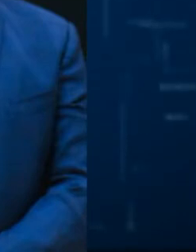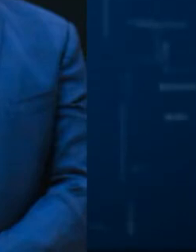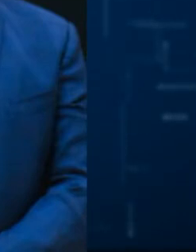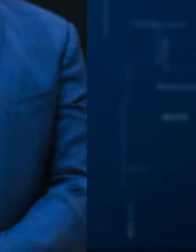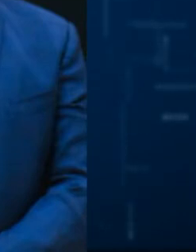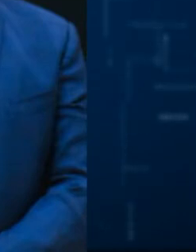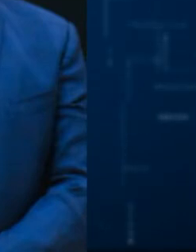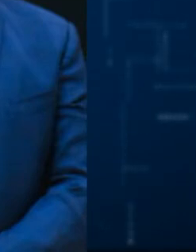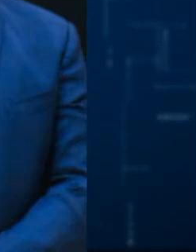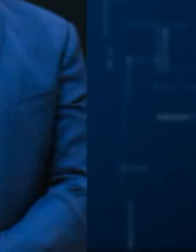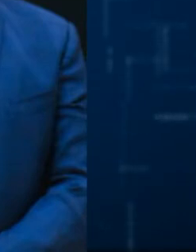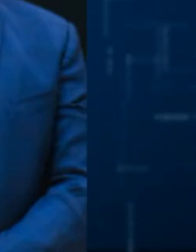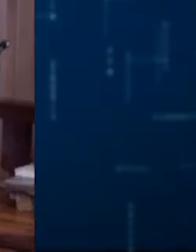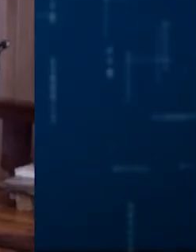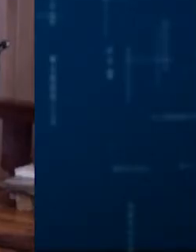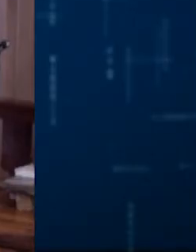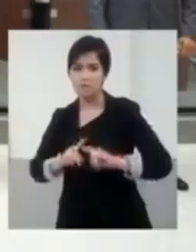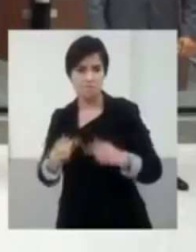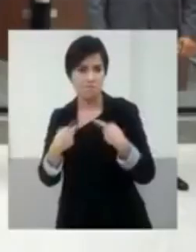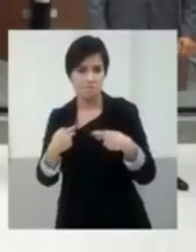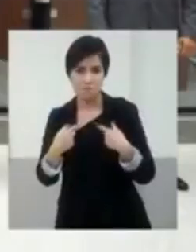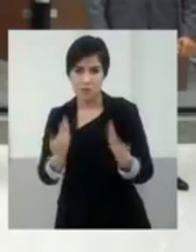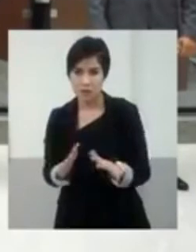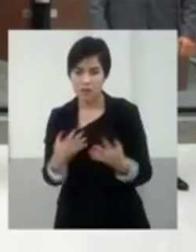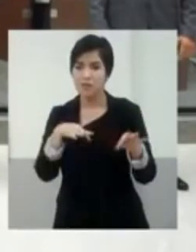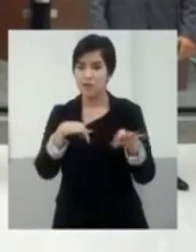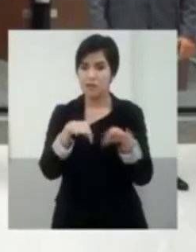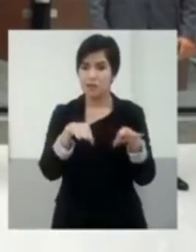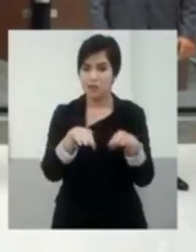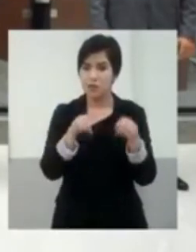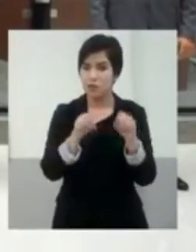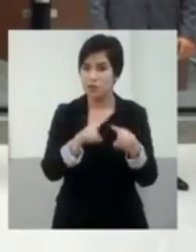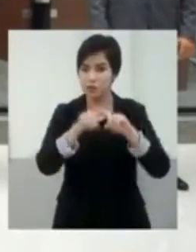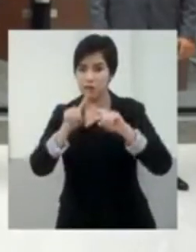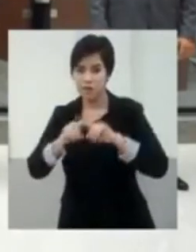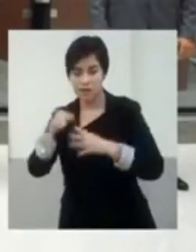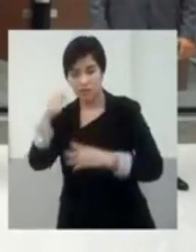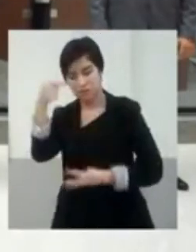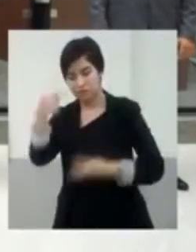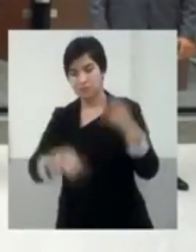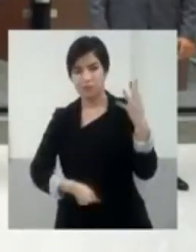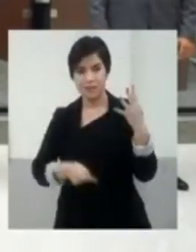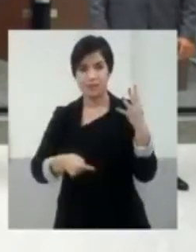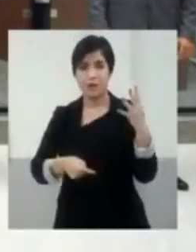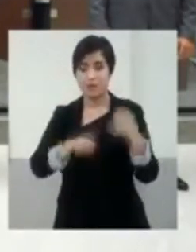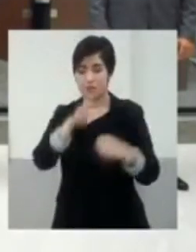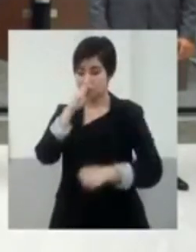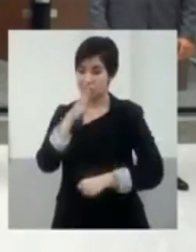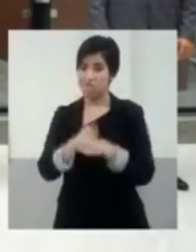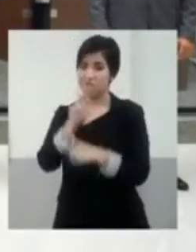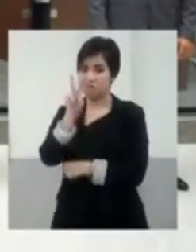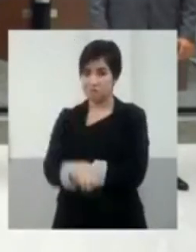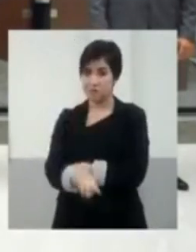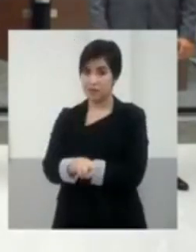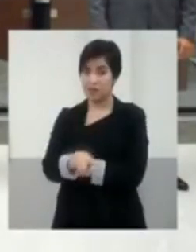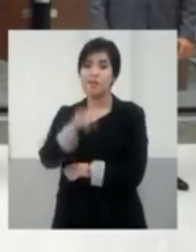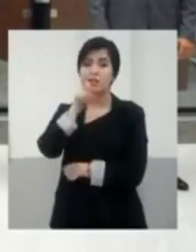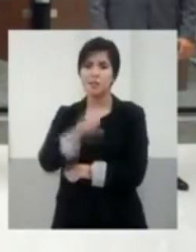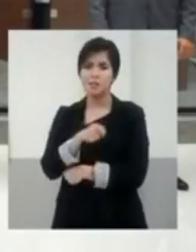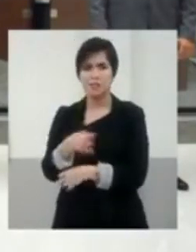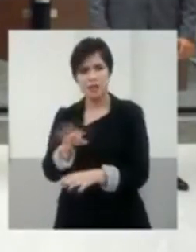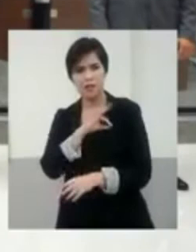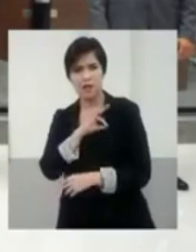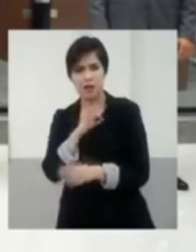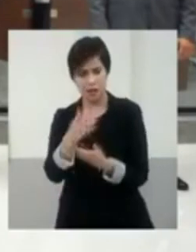Miguel Ángel Paredes Melgoza. Debo decirles que asumo con orgullo la responsabilidad de ser